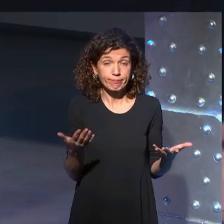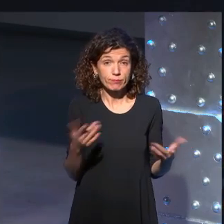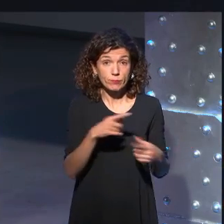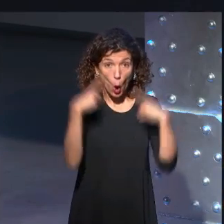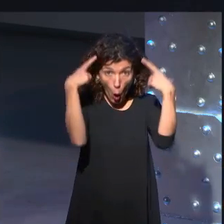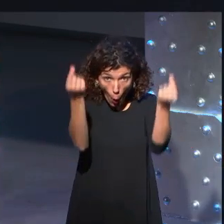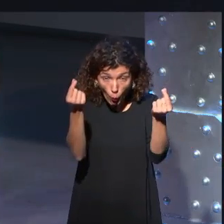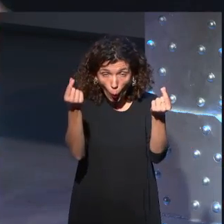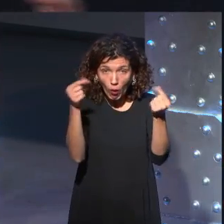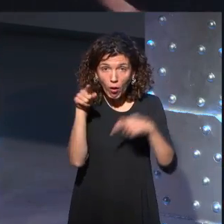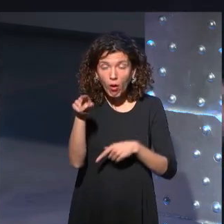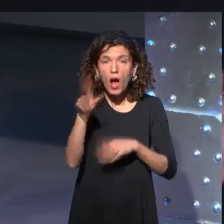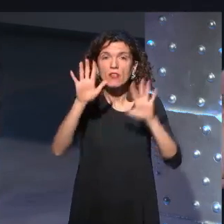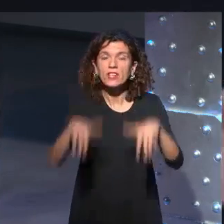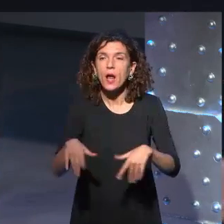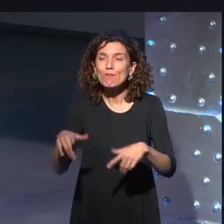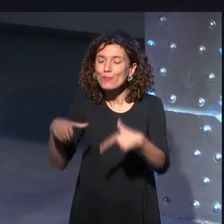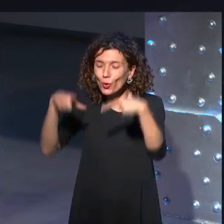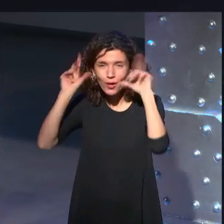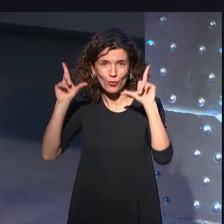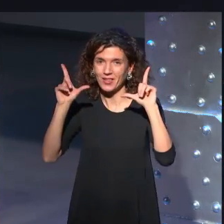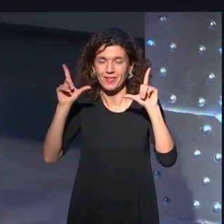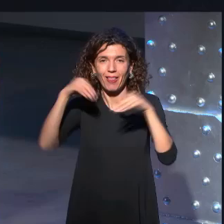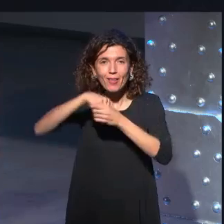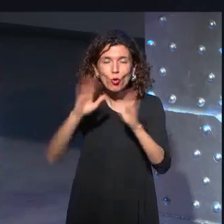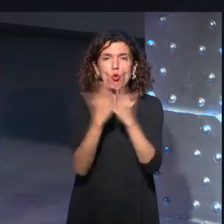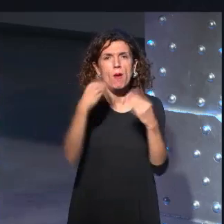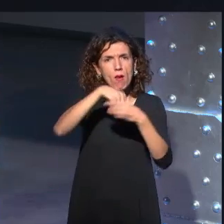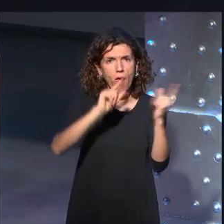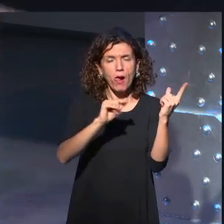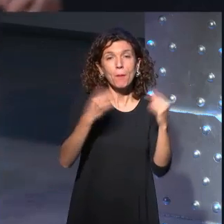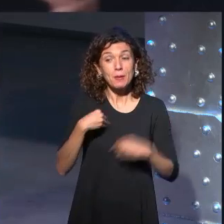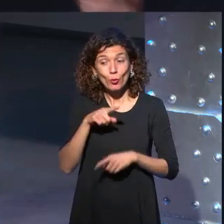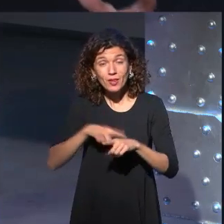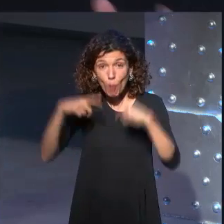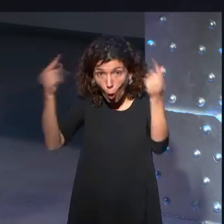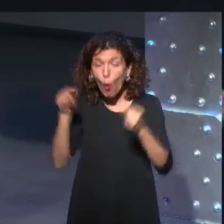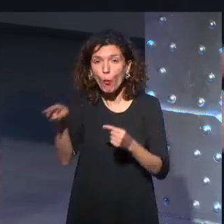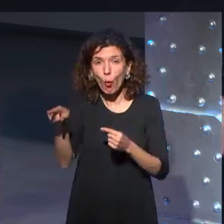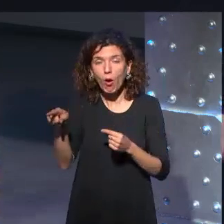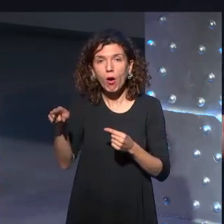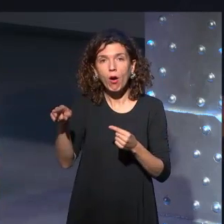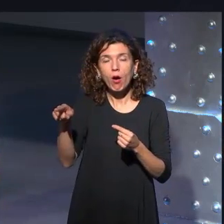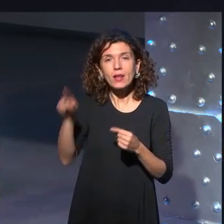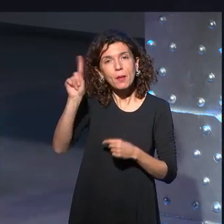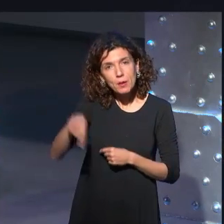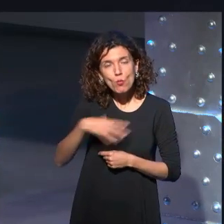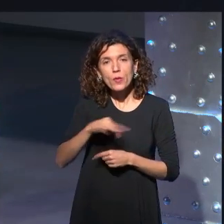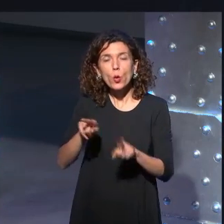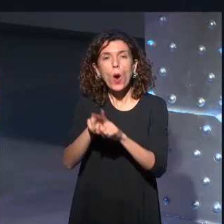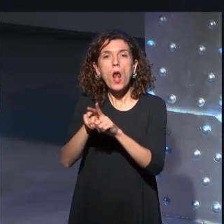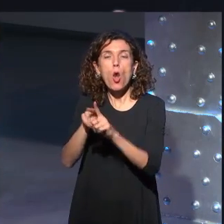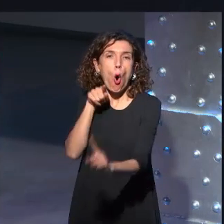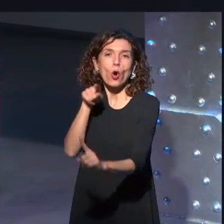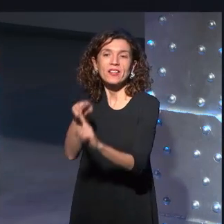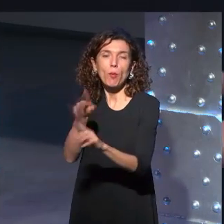el lobo se convierta en el protagonista de la novela y al mismo tiempo se convierta en el objeto